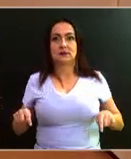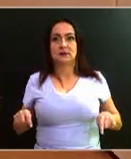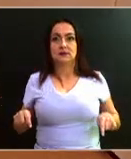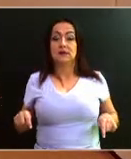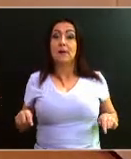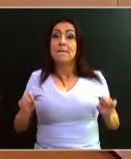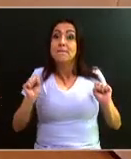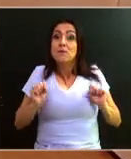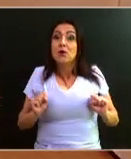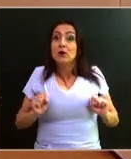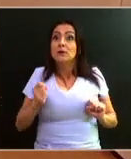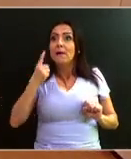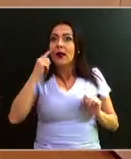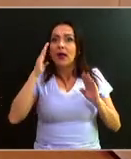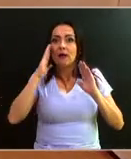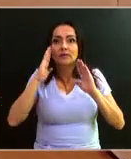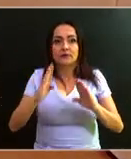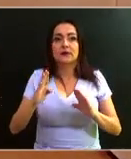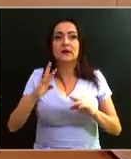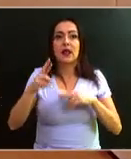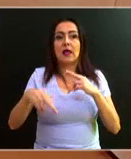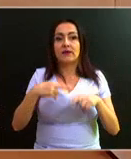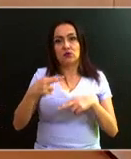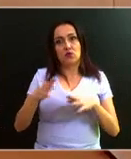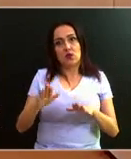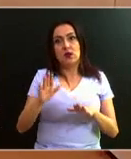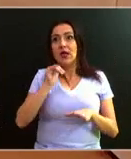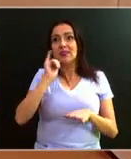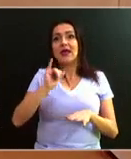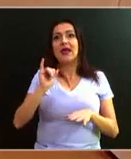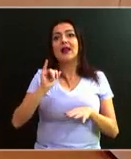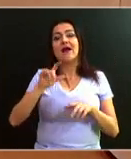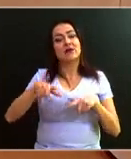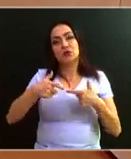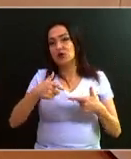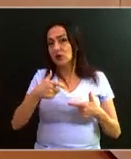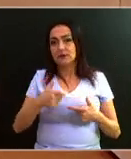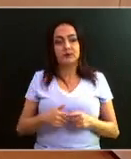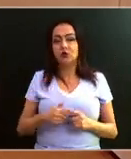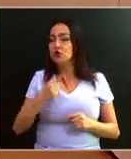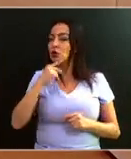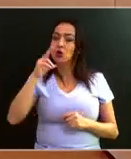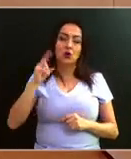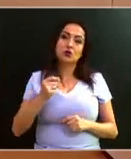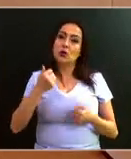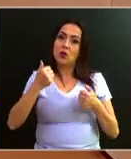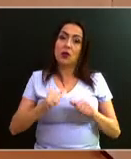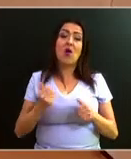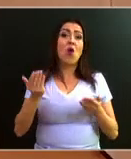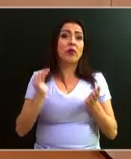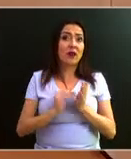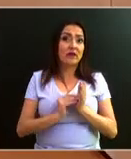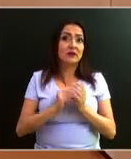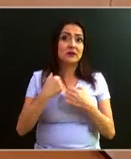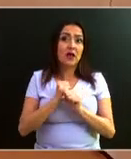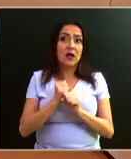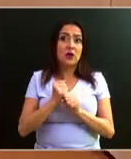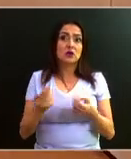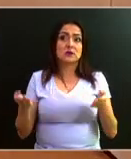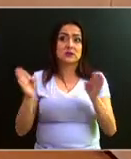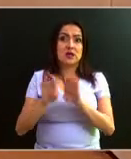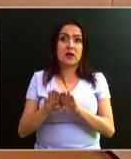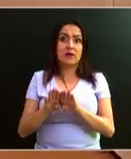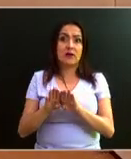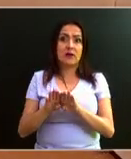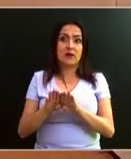escenarios para el tratamiento de los residuos sólidos en Costa Rica. Me opongo rotundamente a que de nuevo se haga un cierre